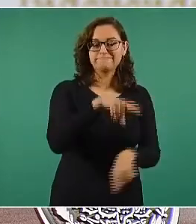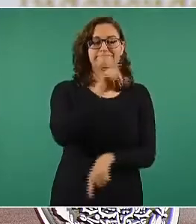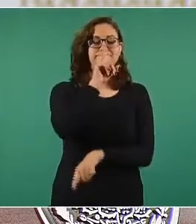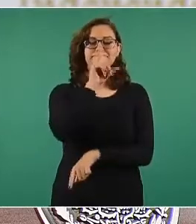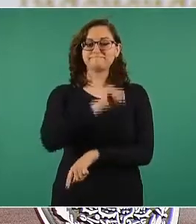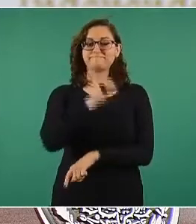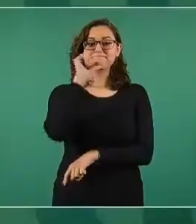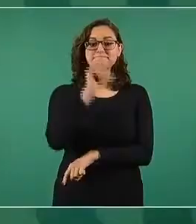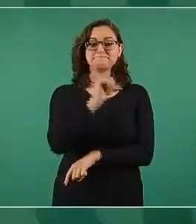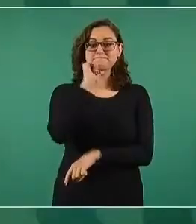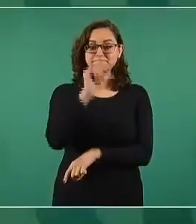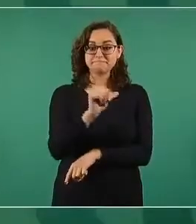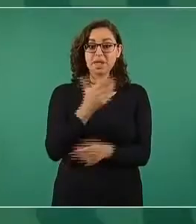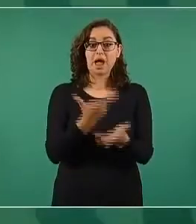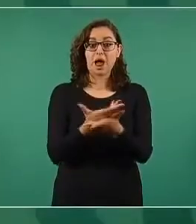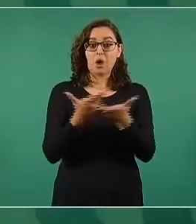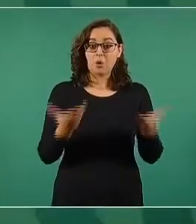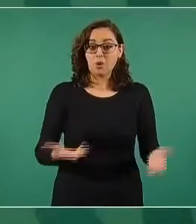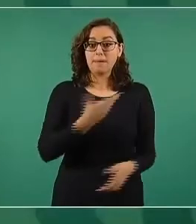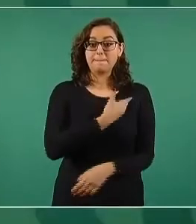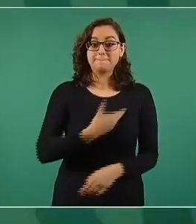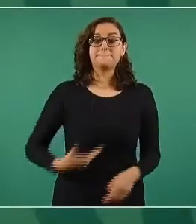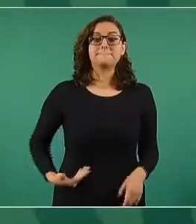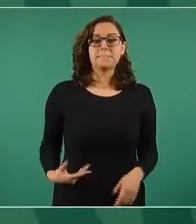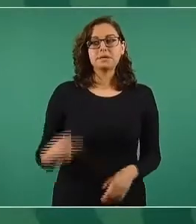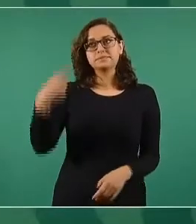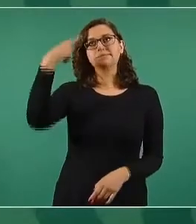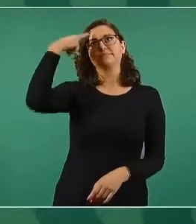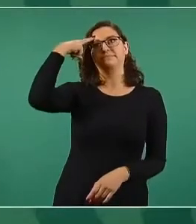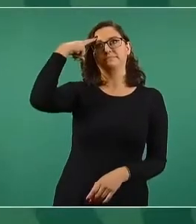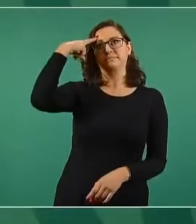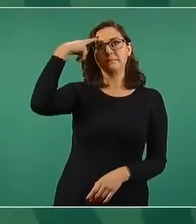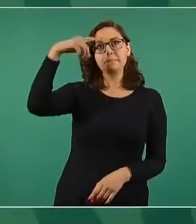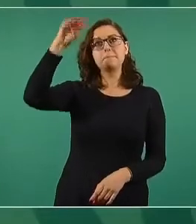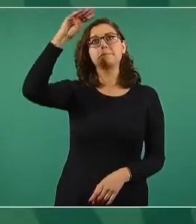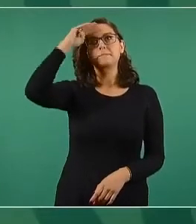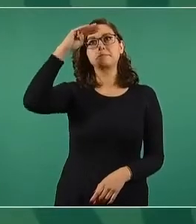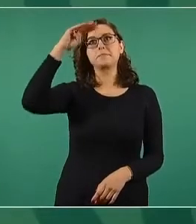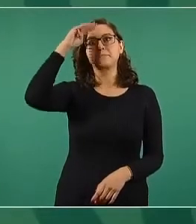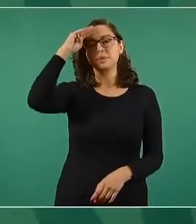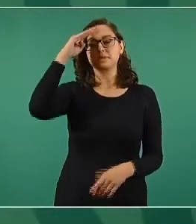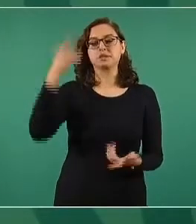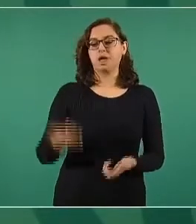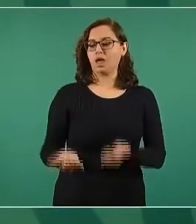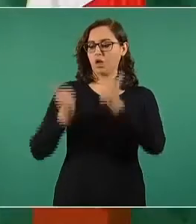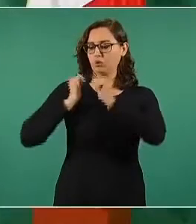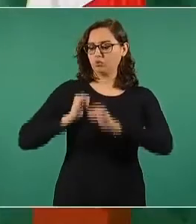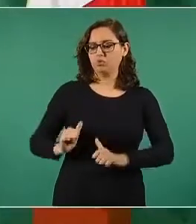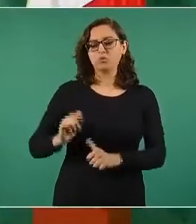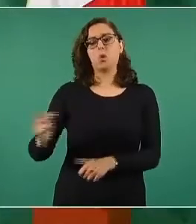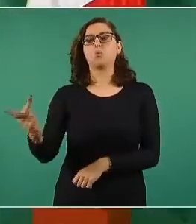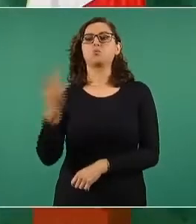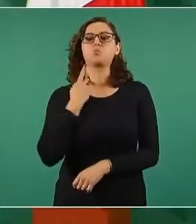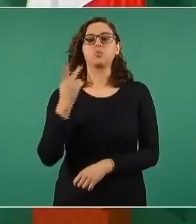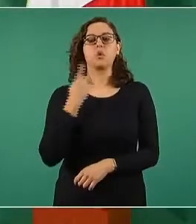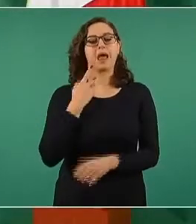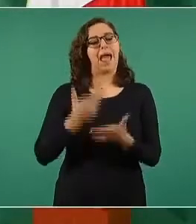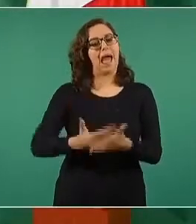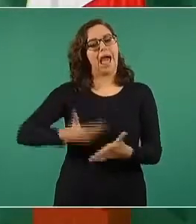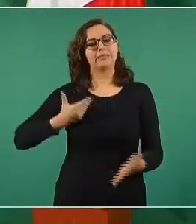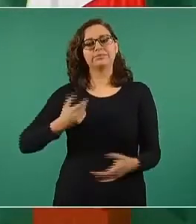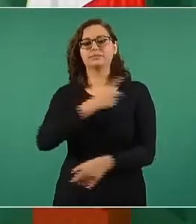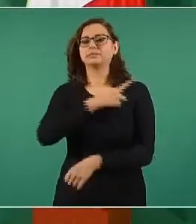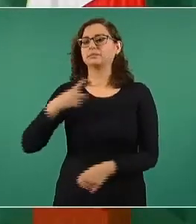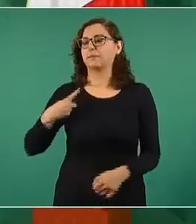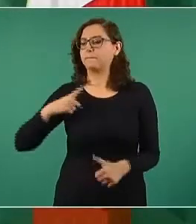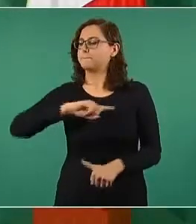porque el presidente piensa que para tener autoridad política hay que tener autoridad